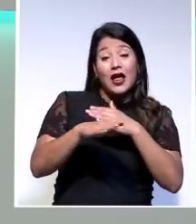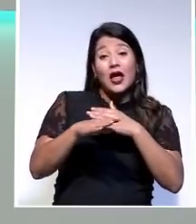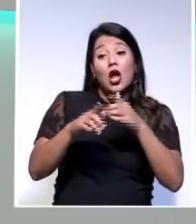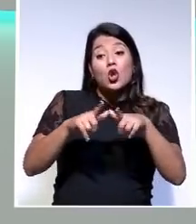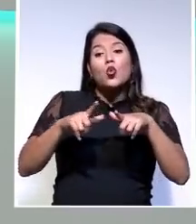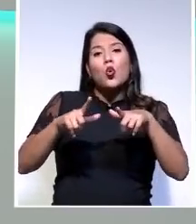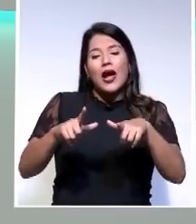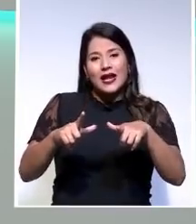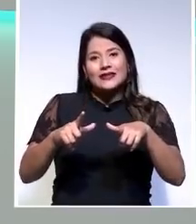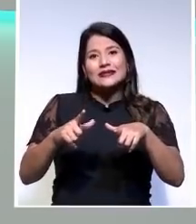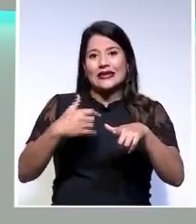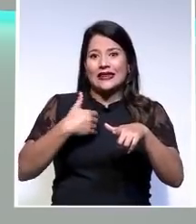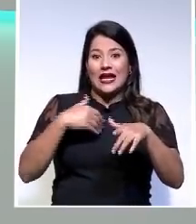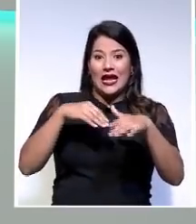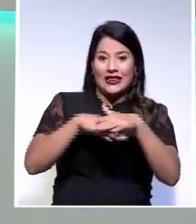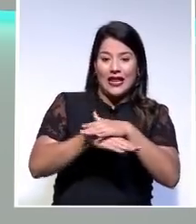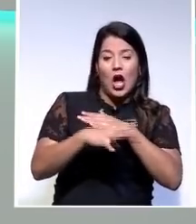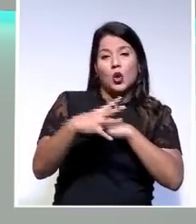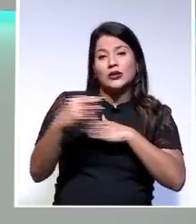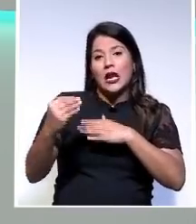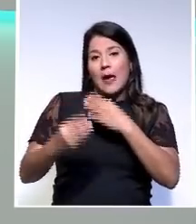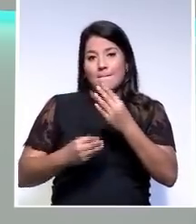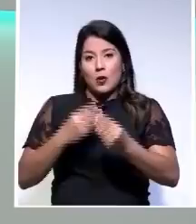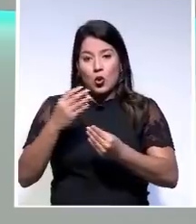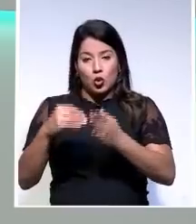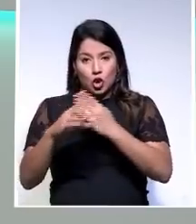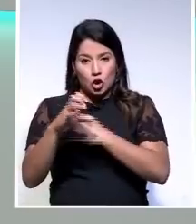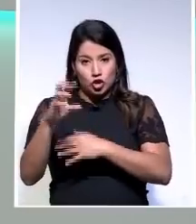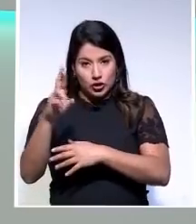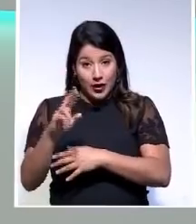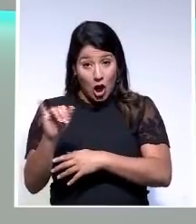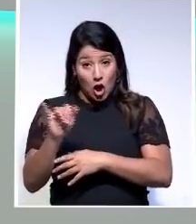del país, tal y como lo establece la Ley de